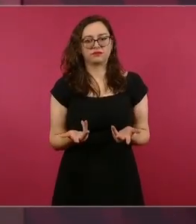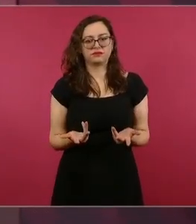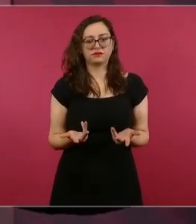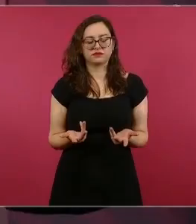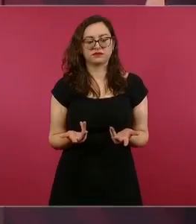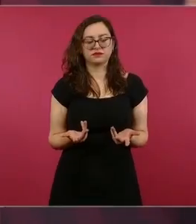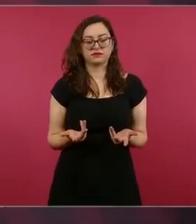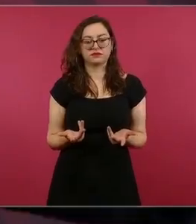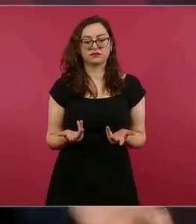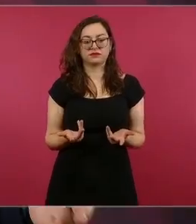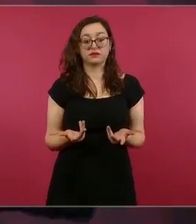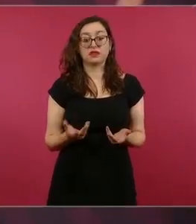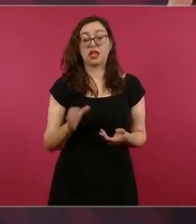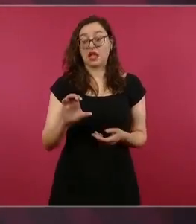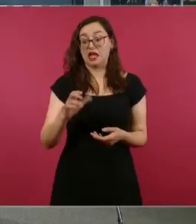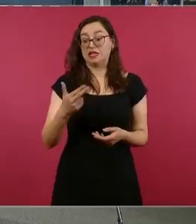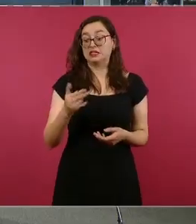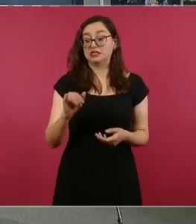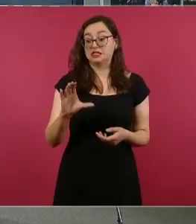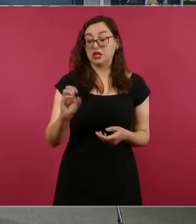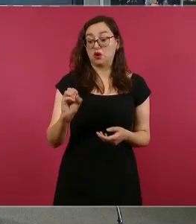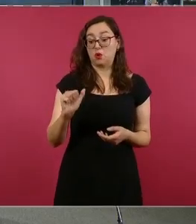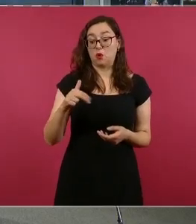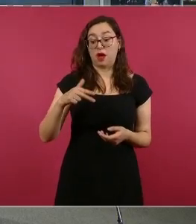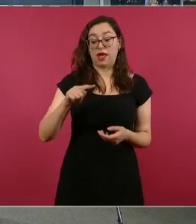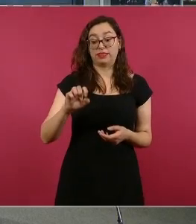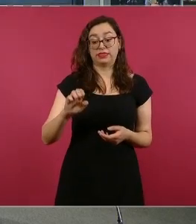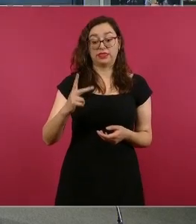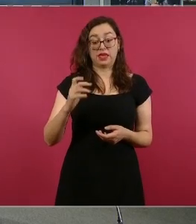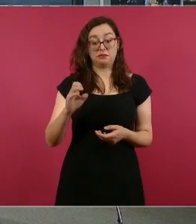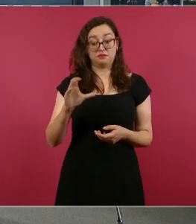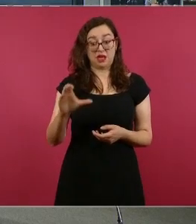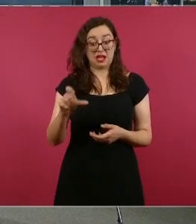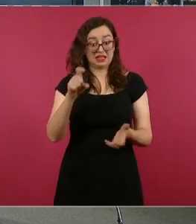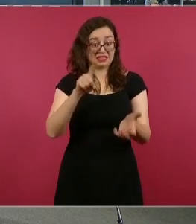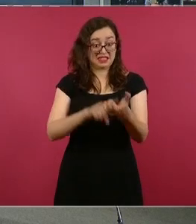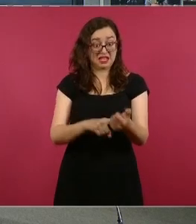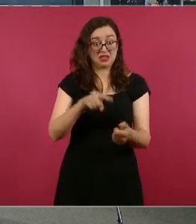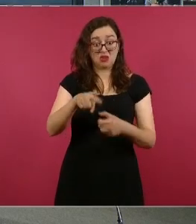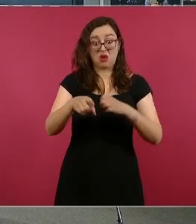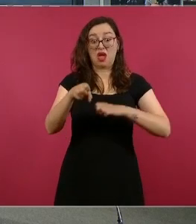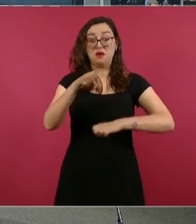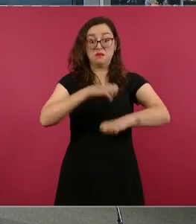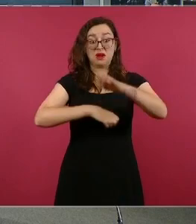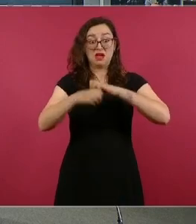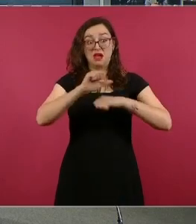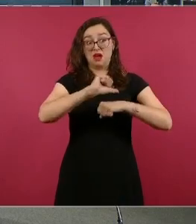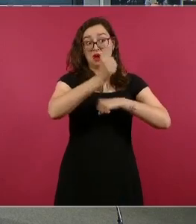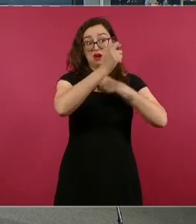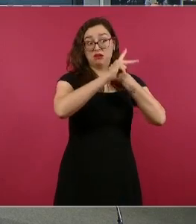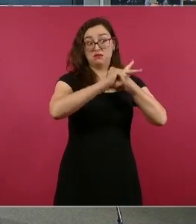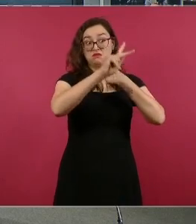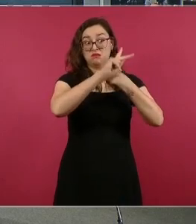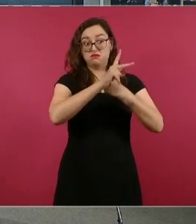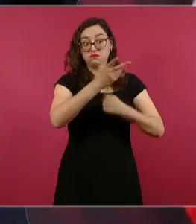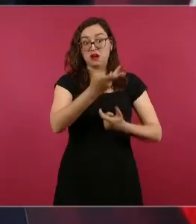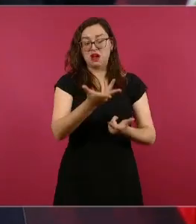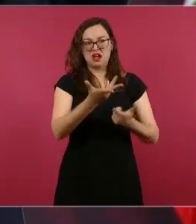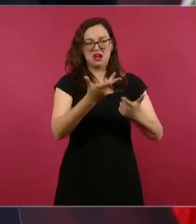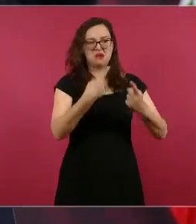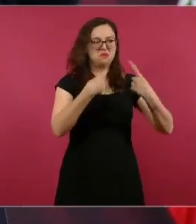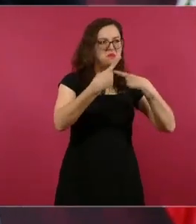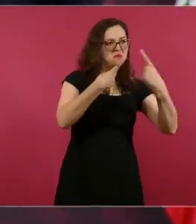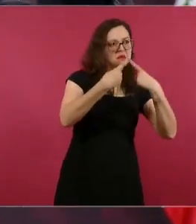cuando hablabas de Chicontepec, ahí participaban empresas extranjeras famosísimas, porque hacían acuerdos arriba.